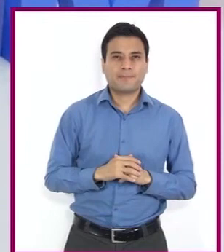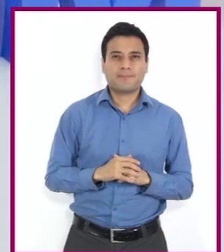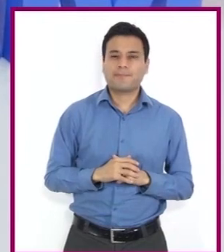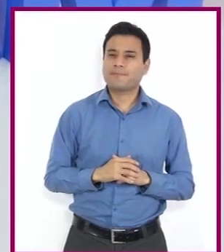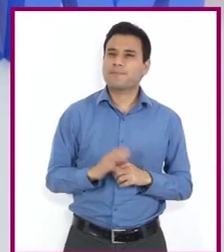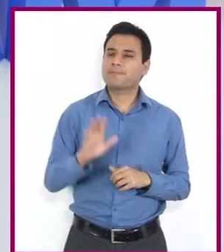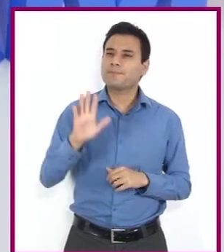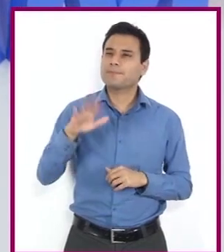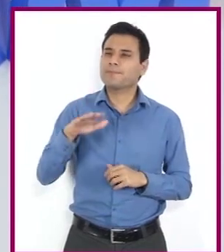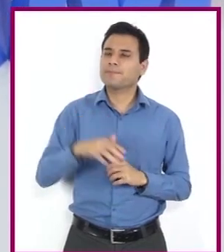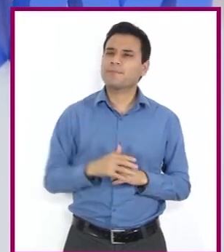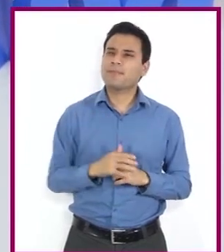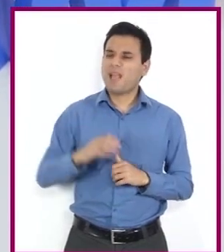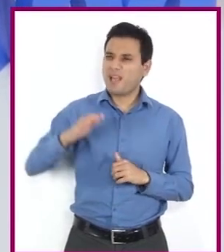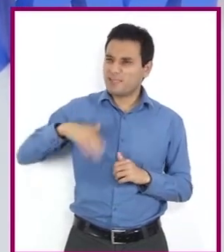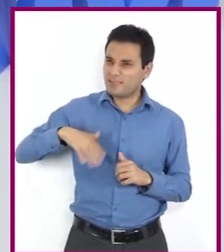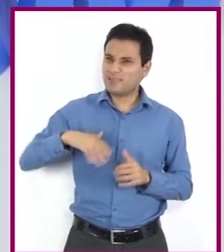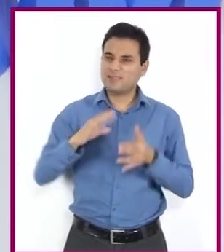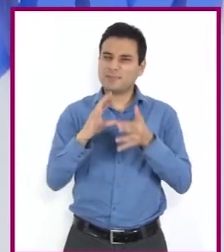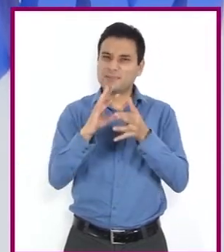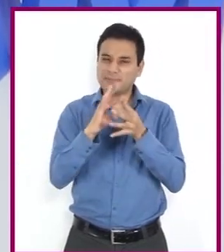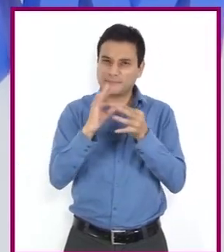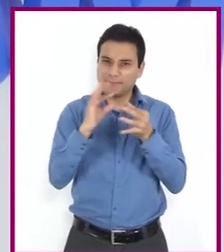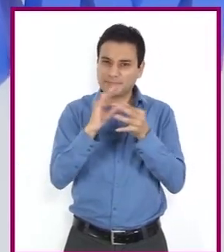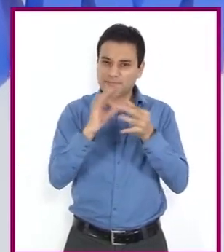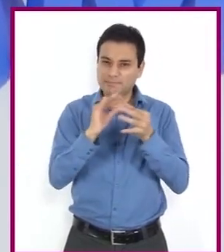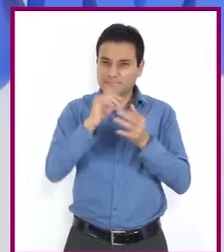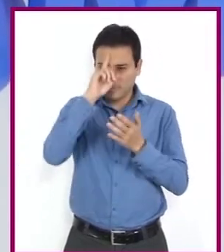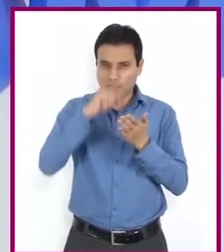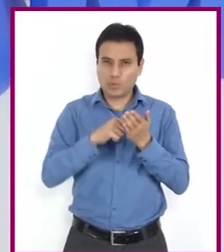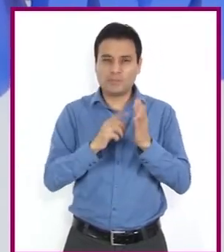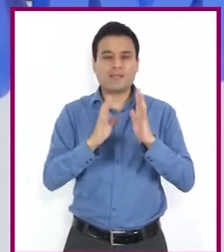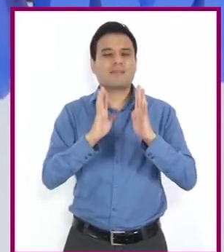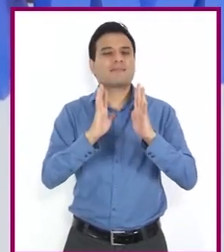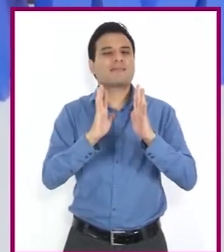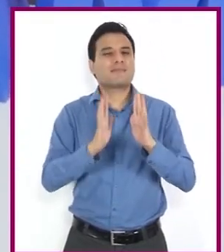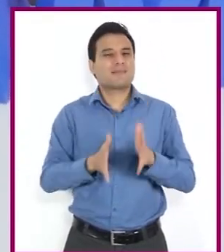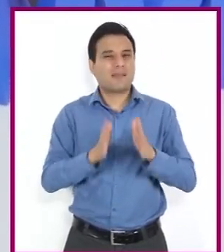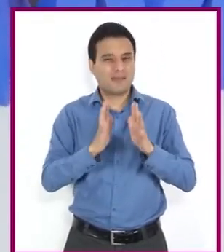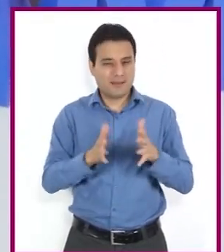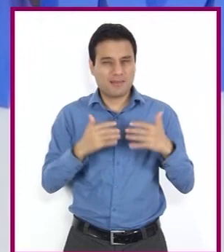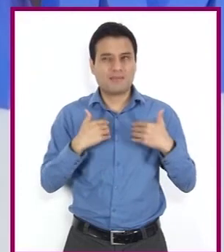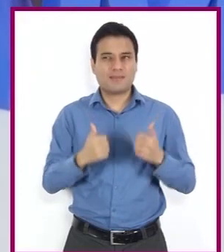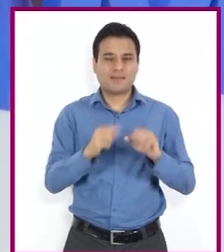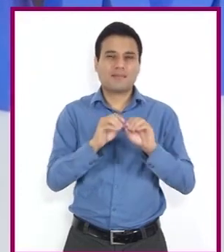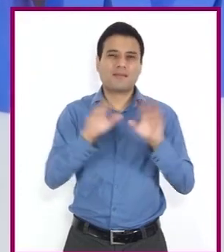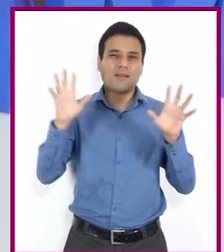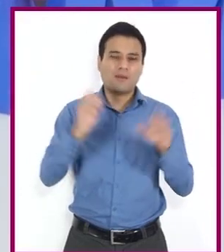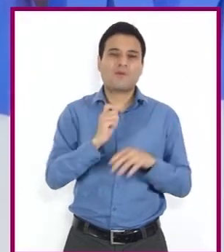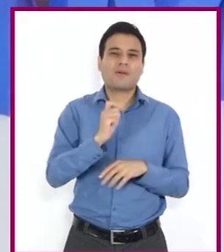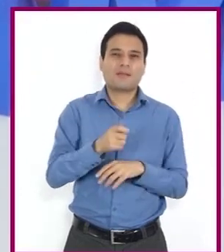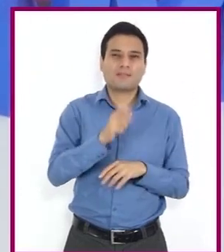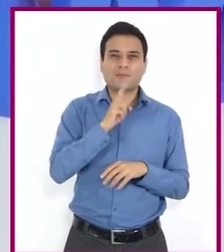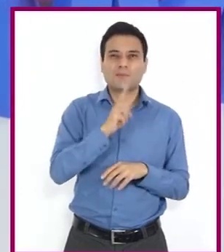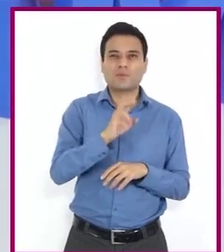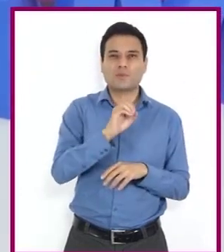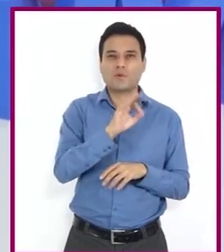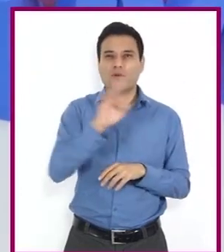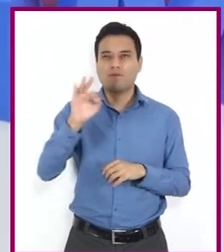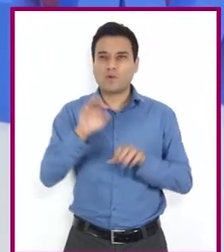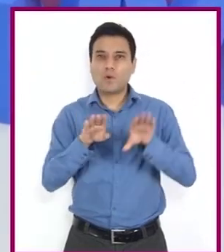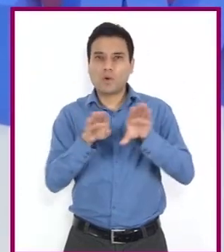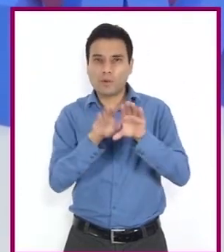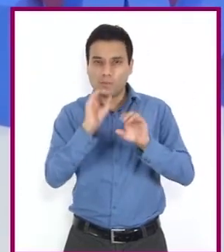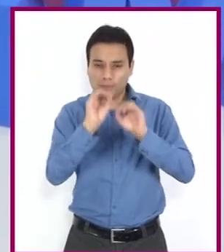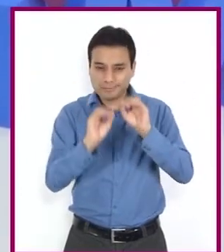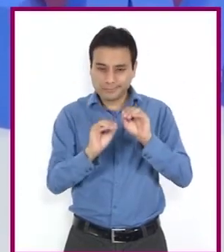Profesor, con lo que acabamos de ver y escuchar, creo que nos queda más claro lo que es la voz en off y cómo se utiliza en la